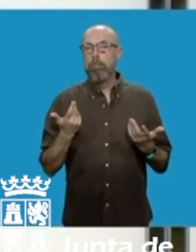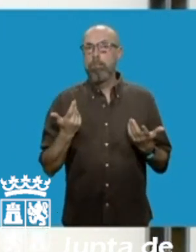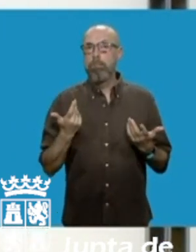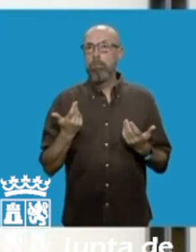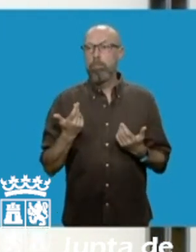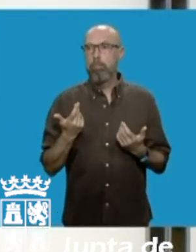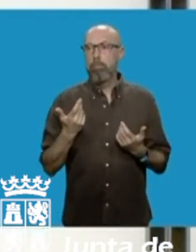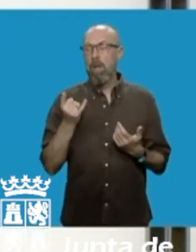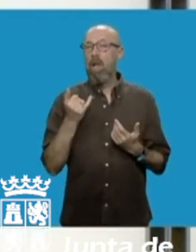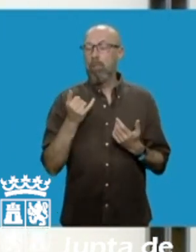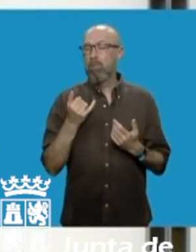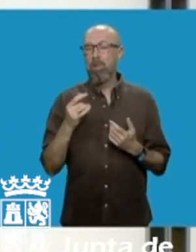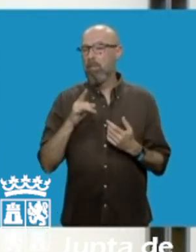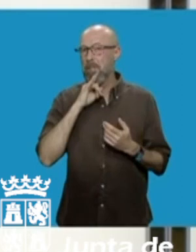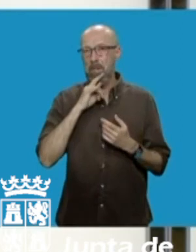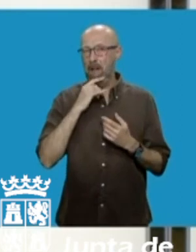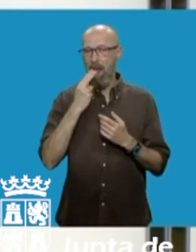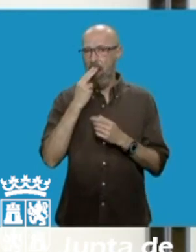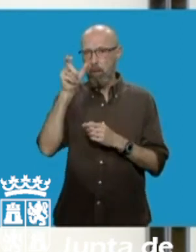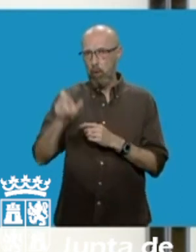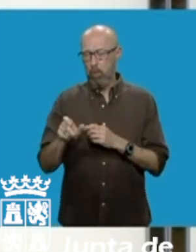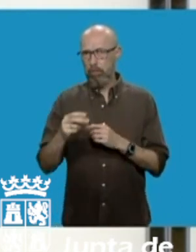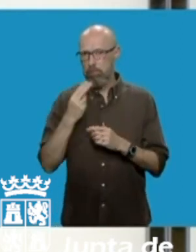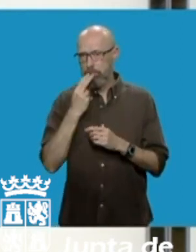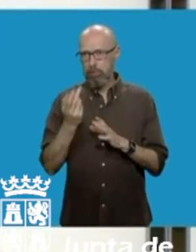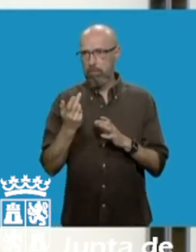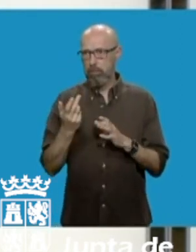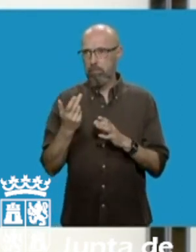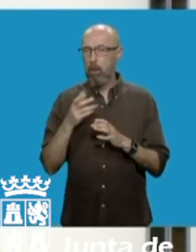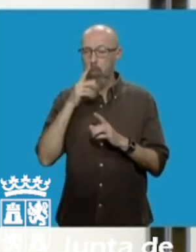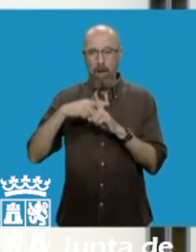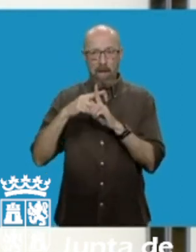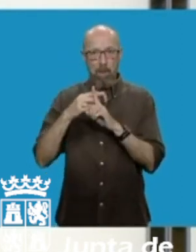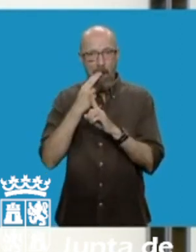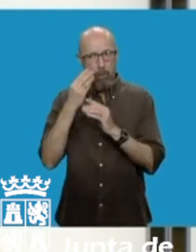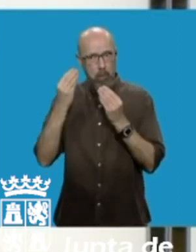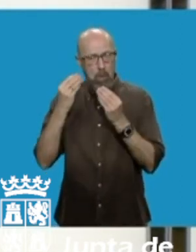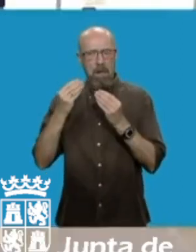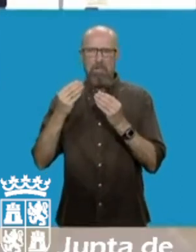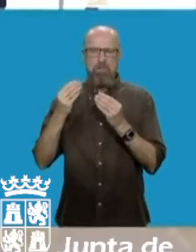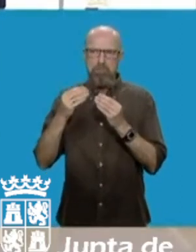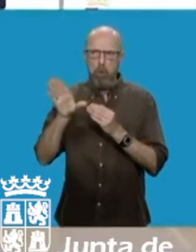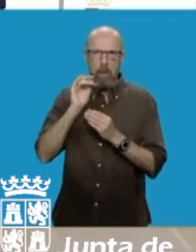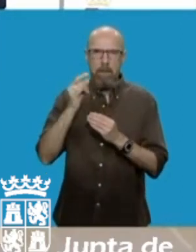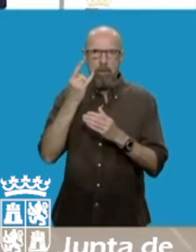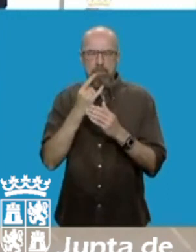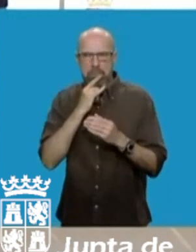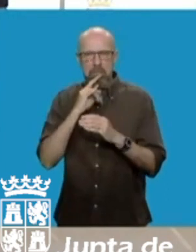viene de un error arbitral, incomprensible en este nivel de árbitros y demás. Hay que tirar 4 penaltis y se tiran